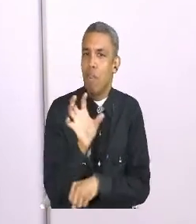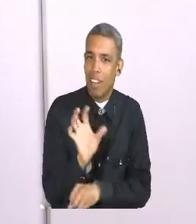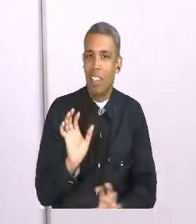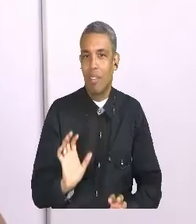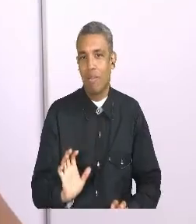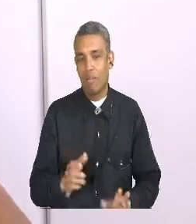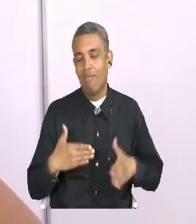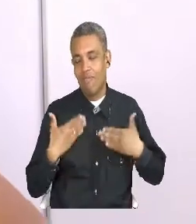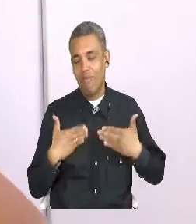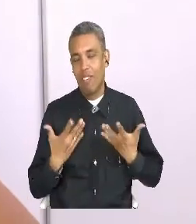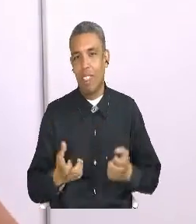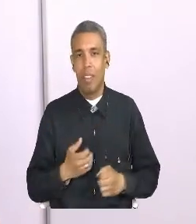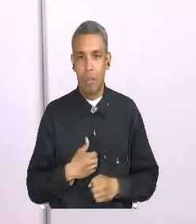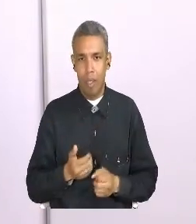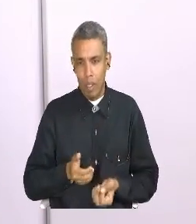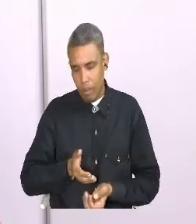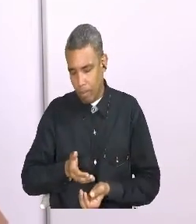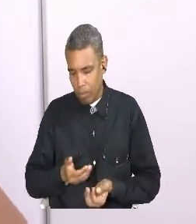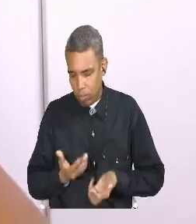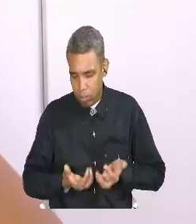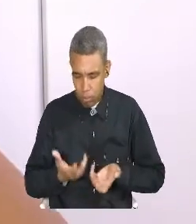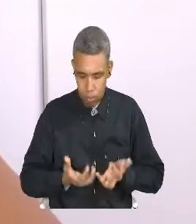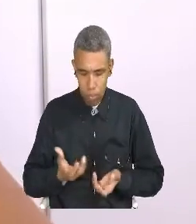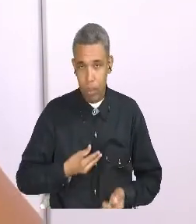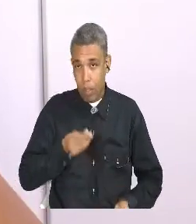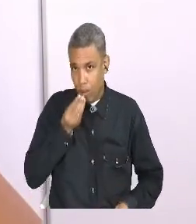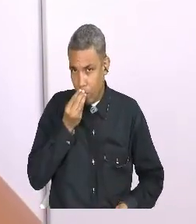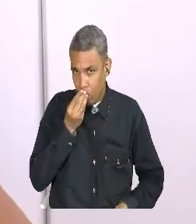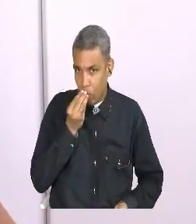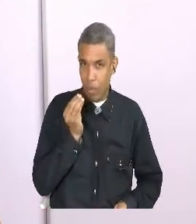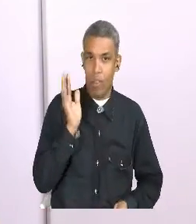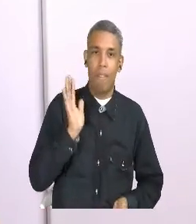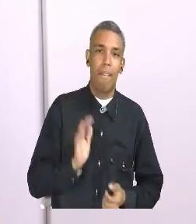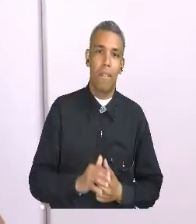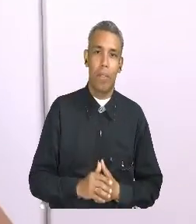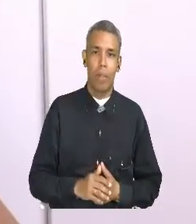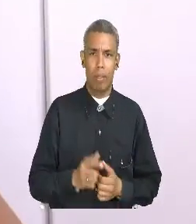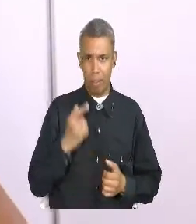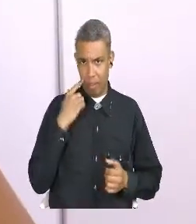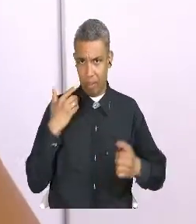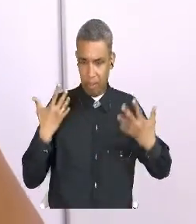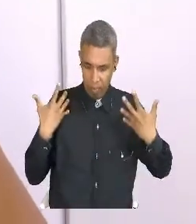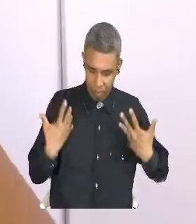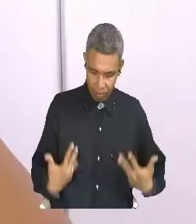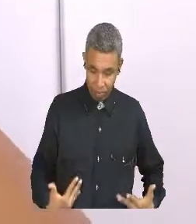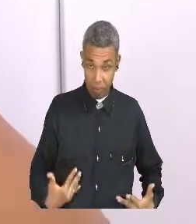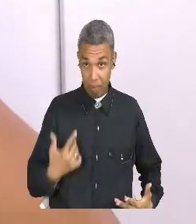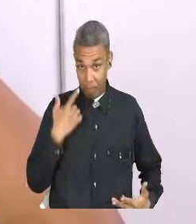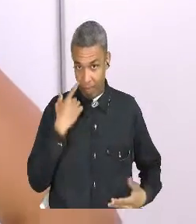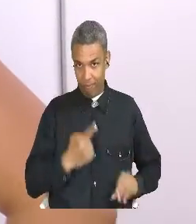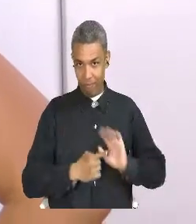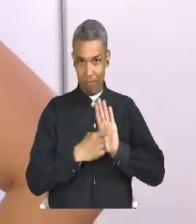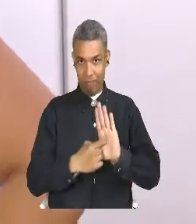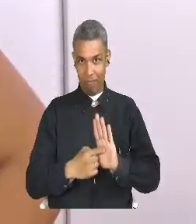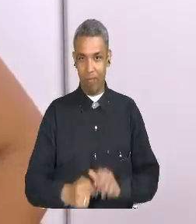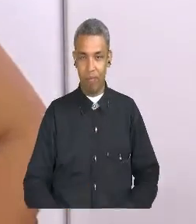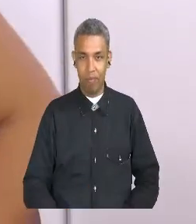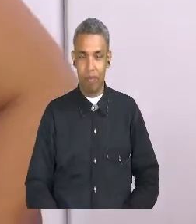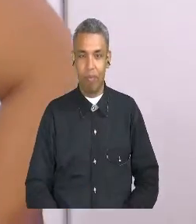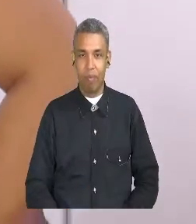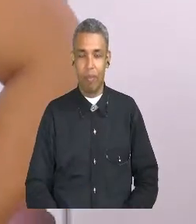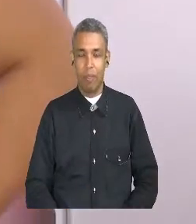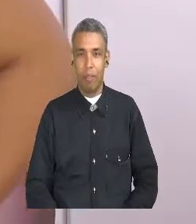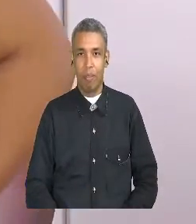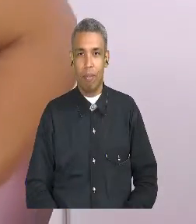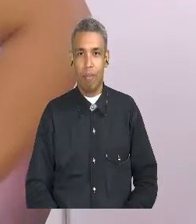programa A Pedir de Boca, sí, señoras y señores. Pero yo quiero que me miren en esta mañana, mi hermosa pinta, miren aquí mi crop tops,